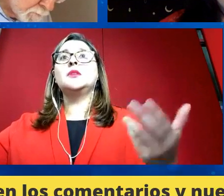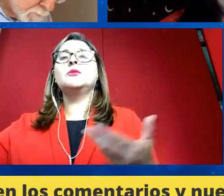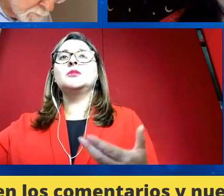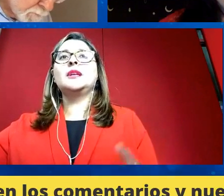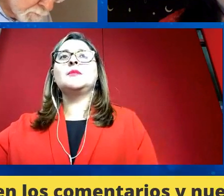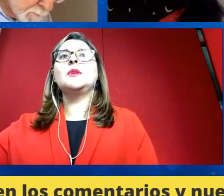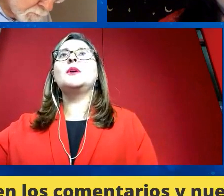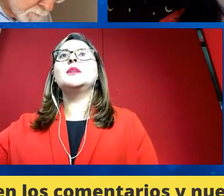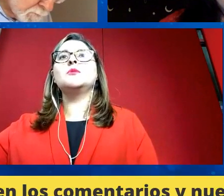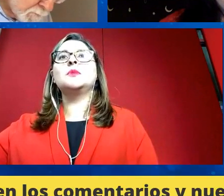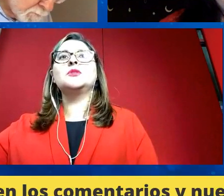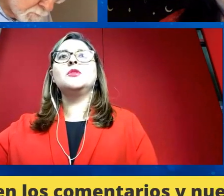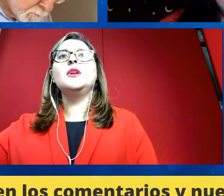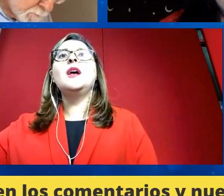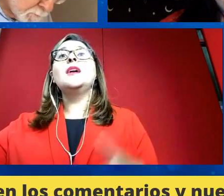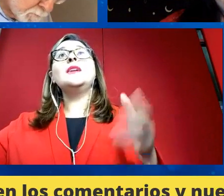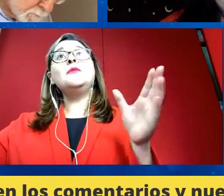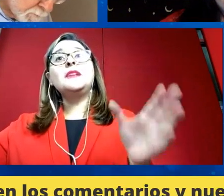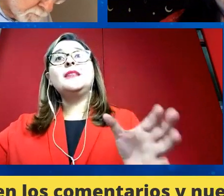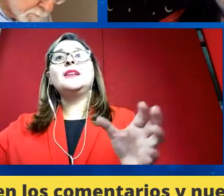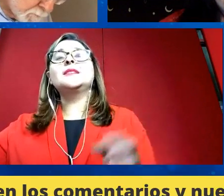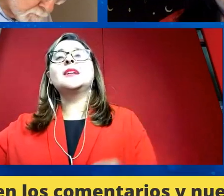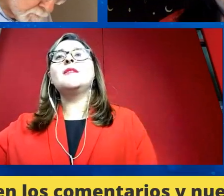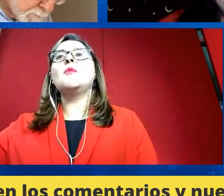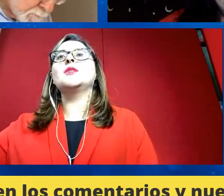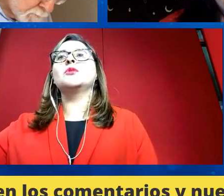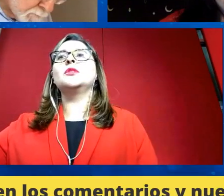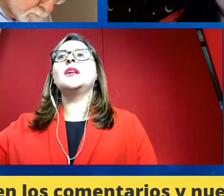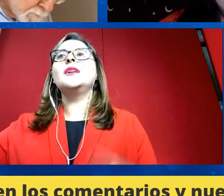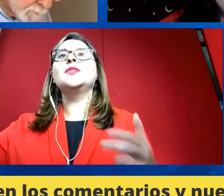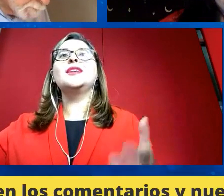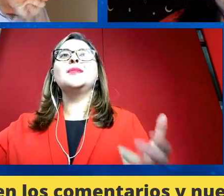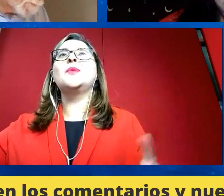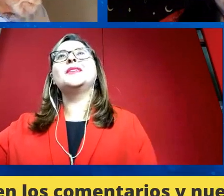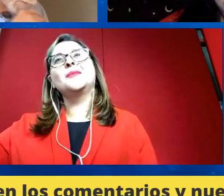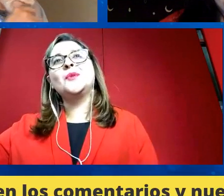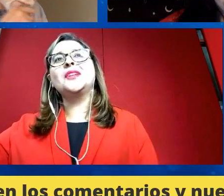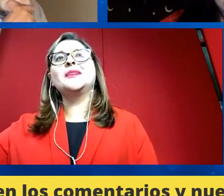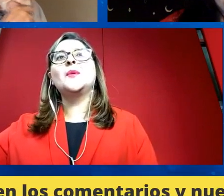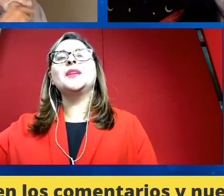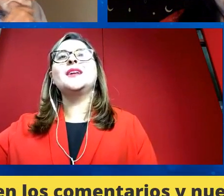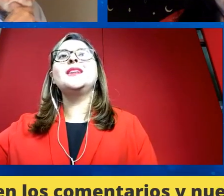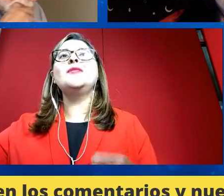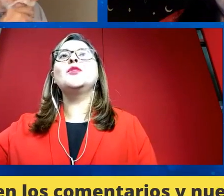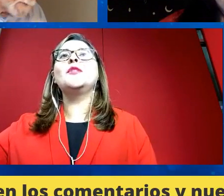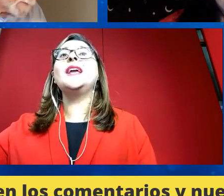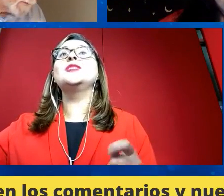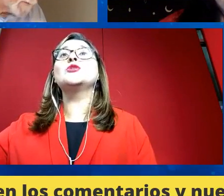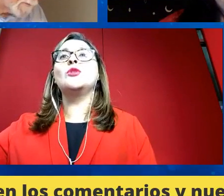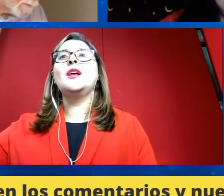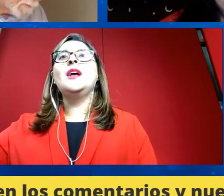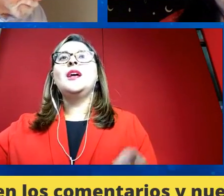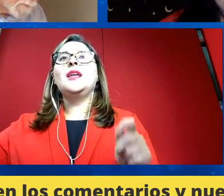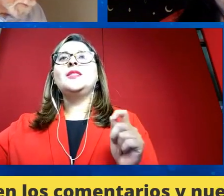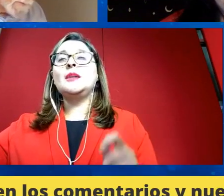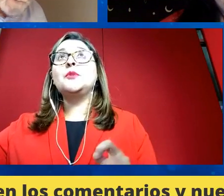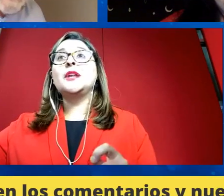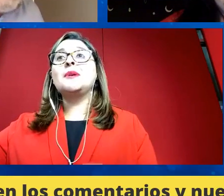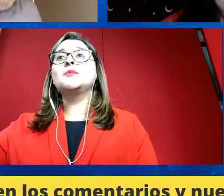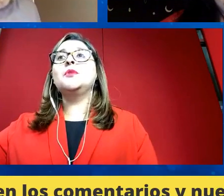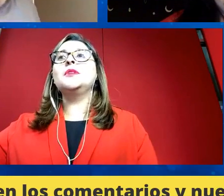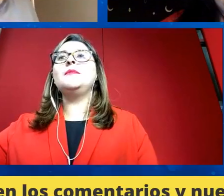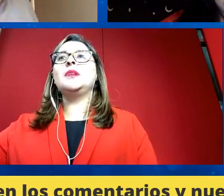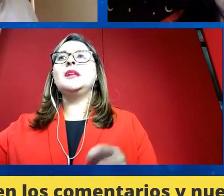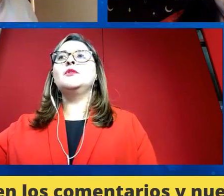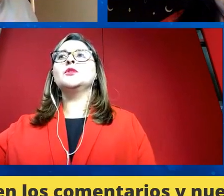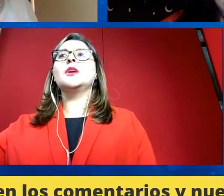Y compartir con ustedes también cuál es su impresión. Y al final de la charla vamos a sortear entre quienes puedan responder esta encuesta, libros de El Sol, del